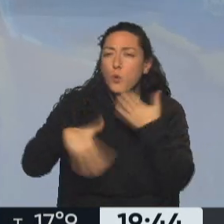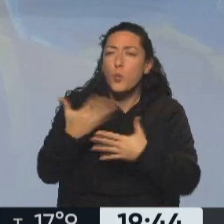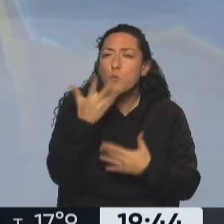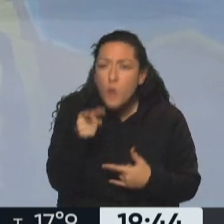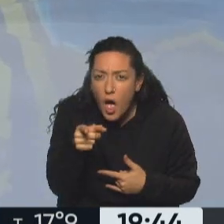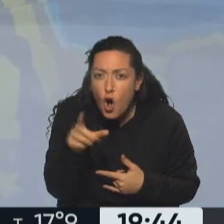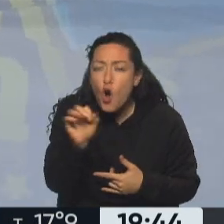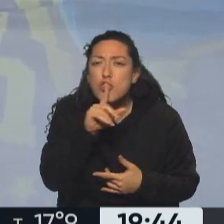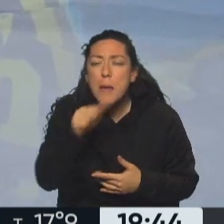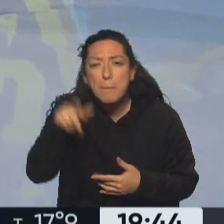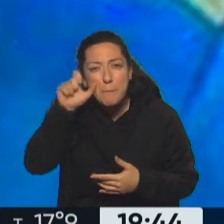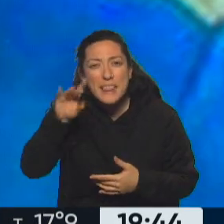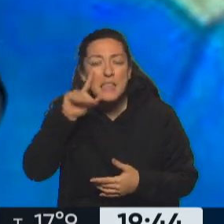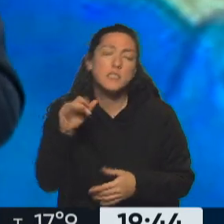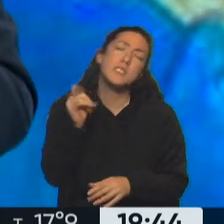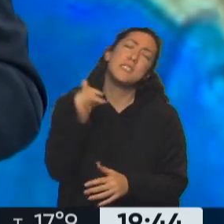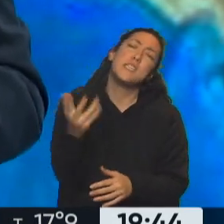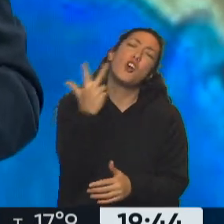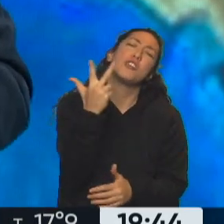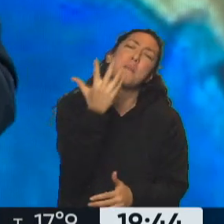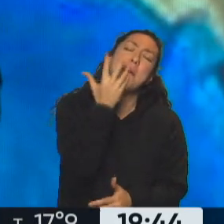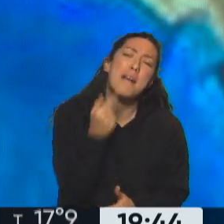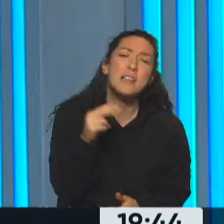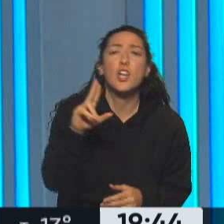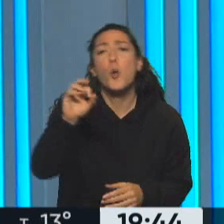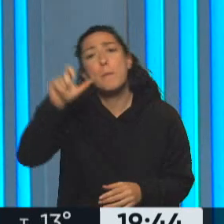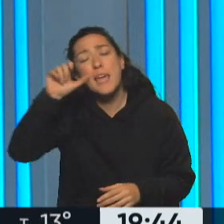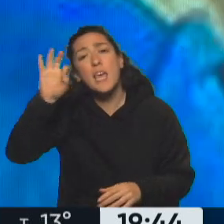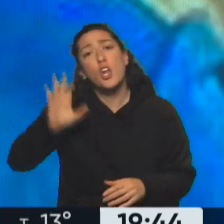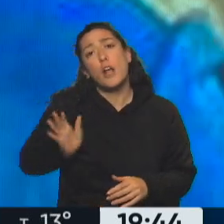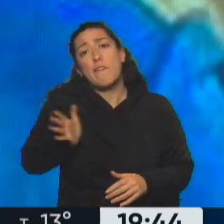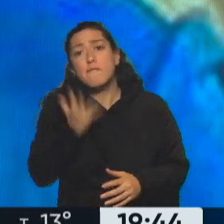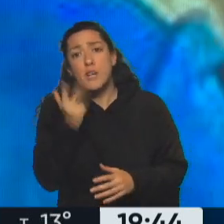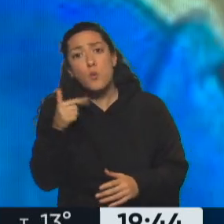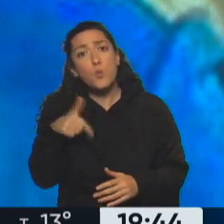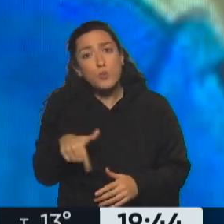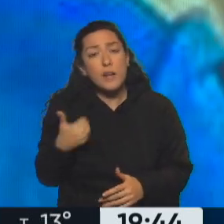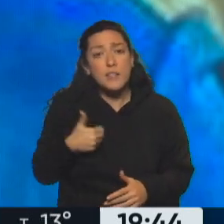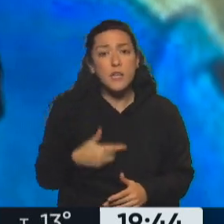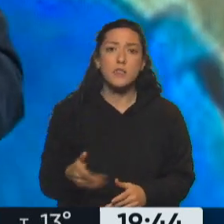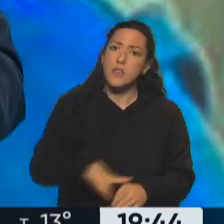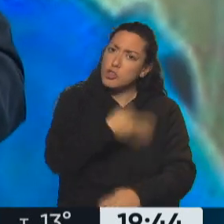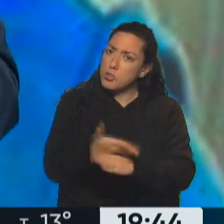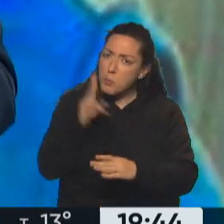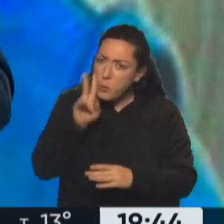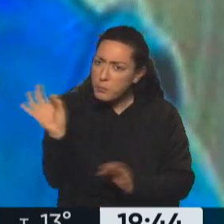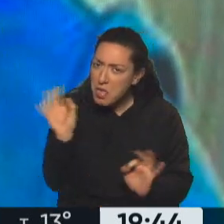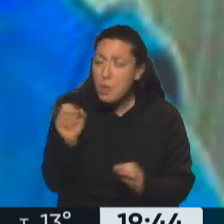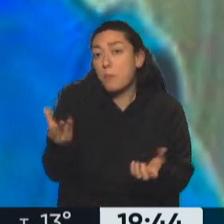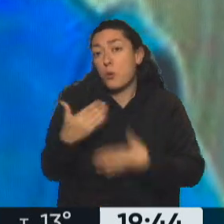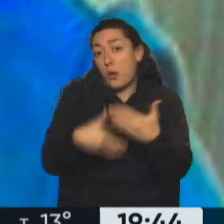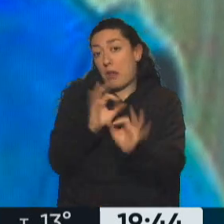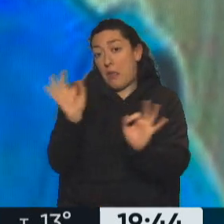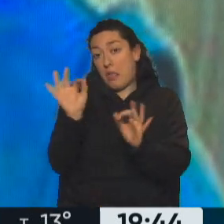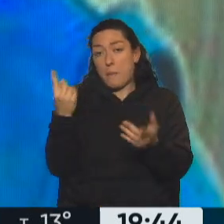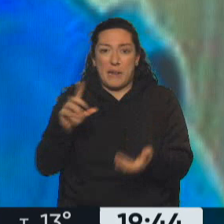sí. Me encantan los tres. Bien. Chiquito Romero también me gusta para el fútbol argentino. Hace mucho que no lo veo. Hace mucho que no lo vemos porque no juega.